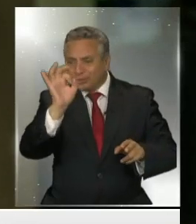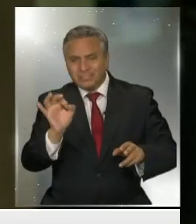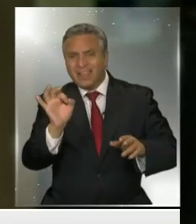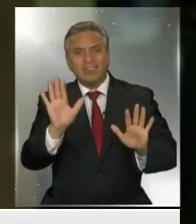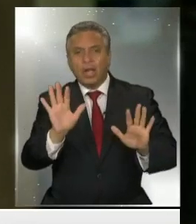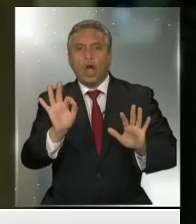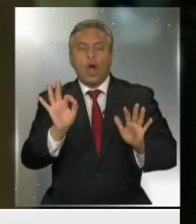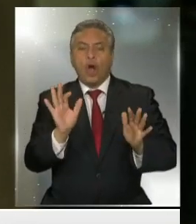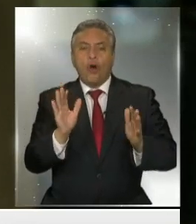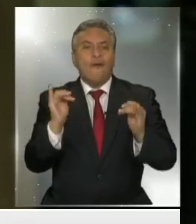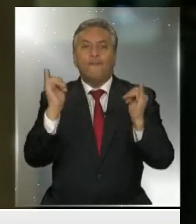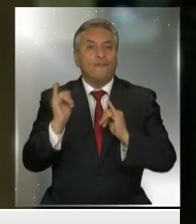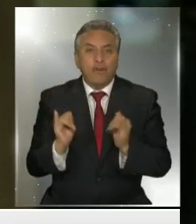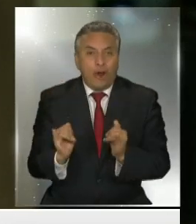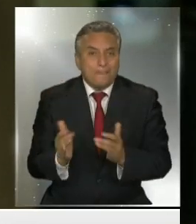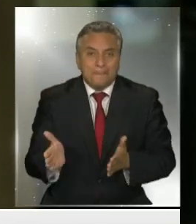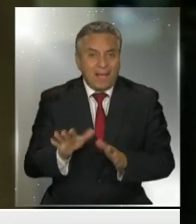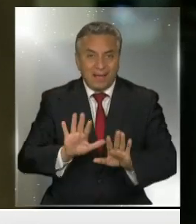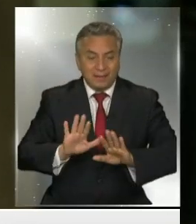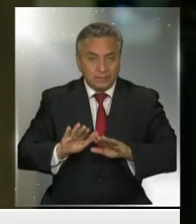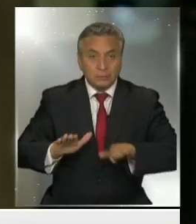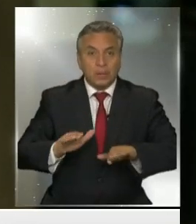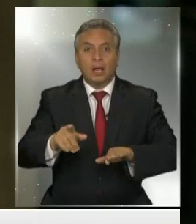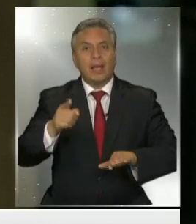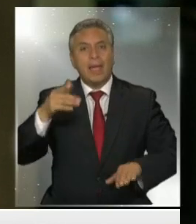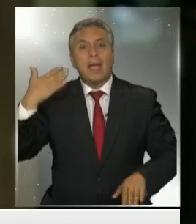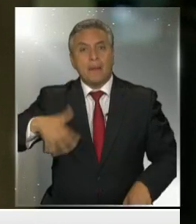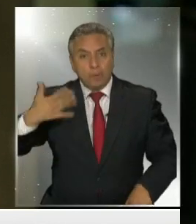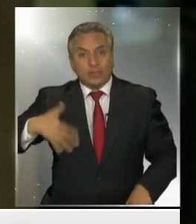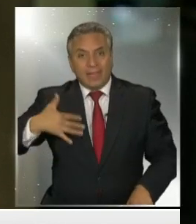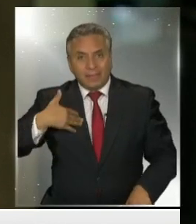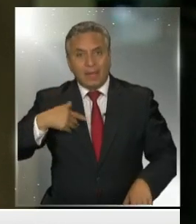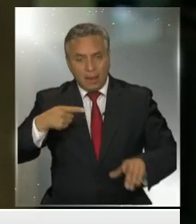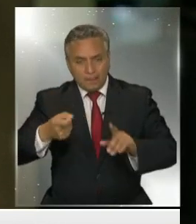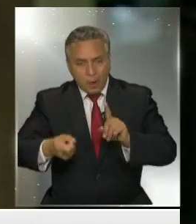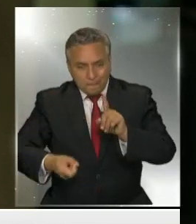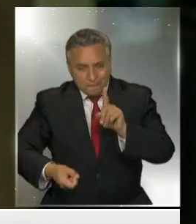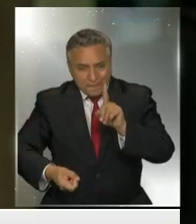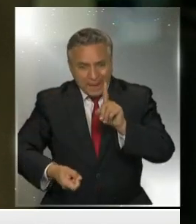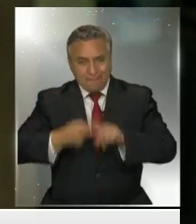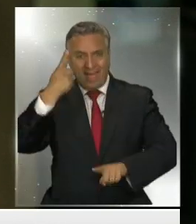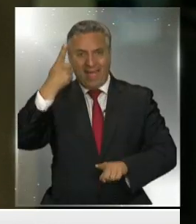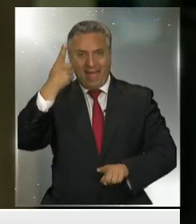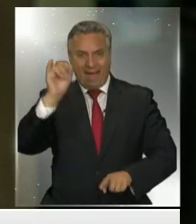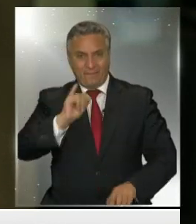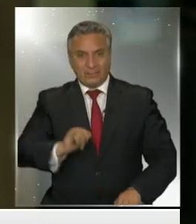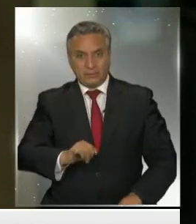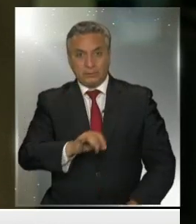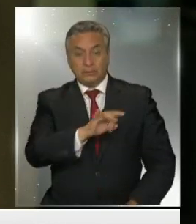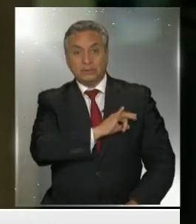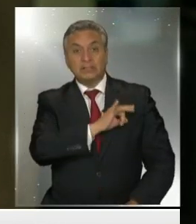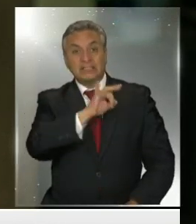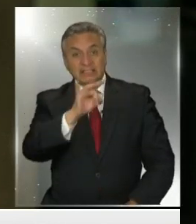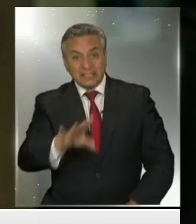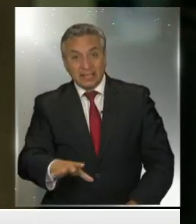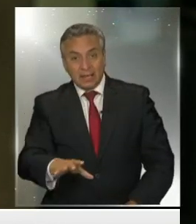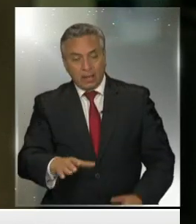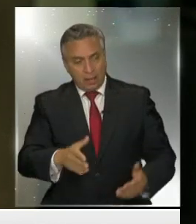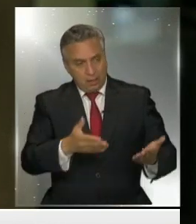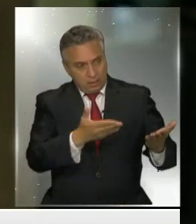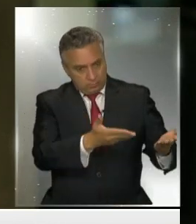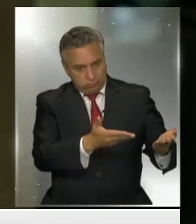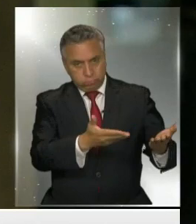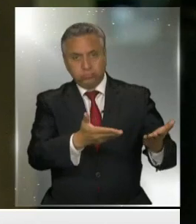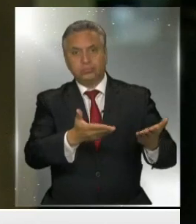mecanismo lo importante es el gesto de que por primera vez chile le abre la posibilidad a